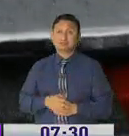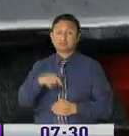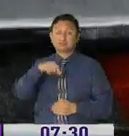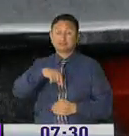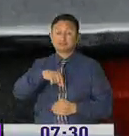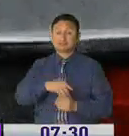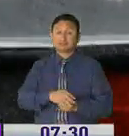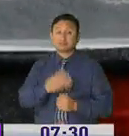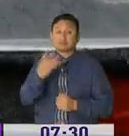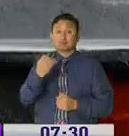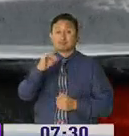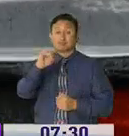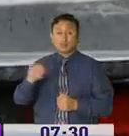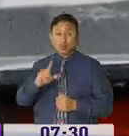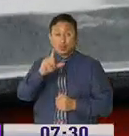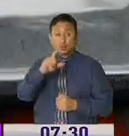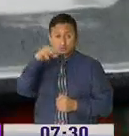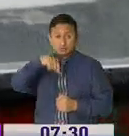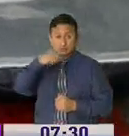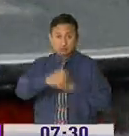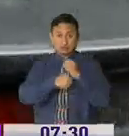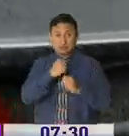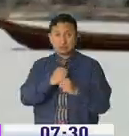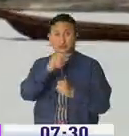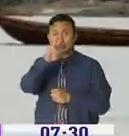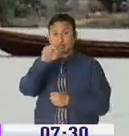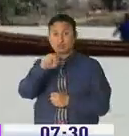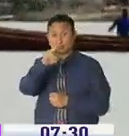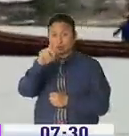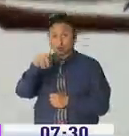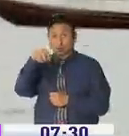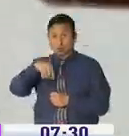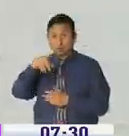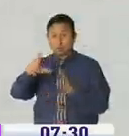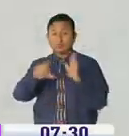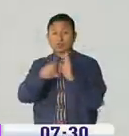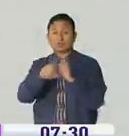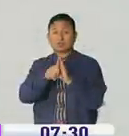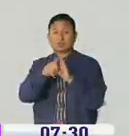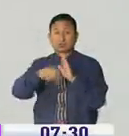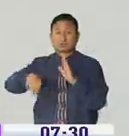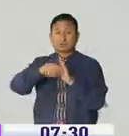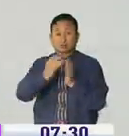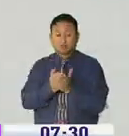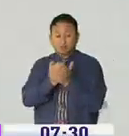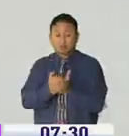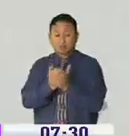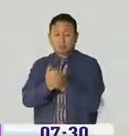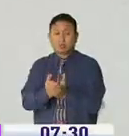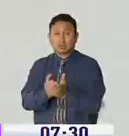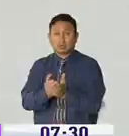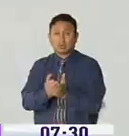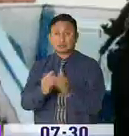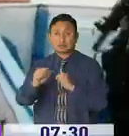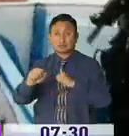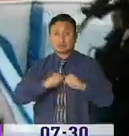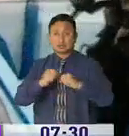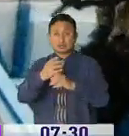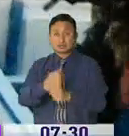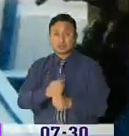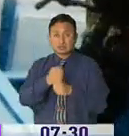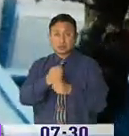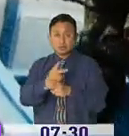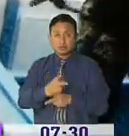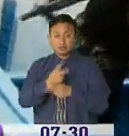junio de este 2021, cuando se aprobó la Ley Orgánica de Navegación, Gestión de la Seguridad y Protección Marítima y Fluvial en